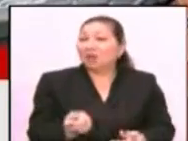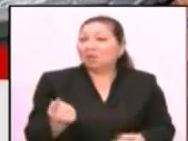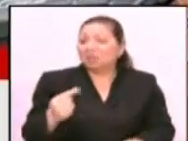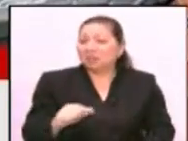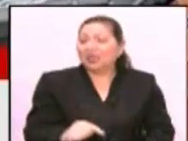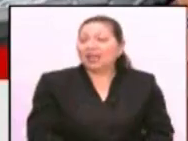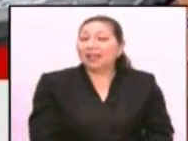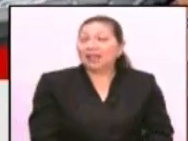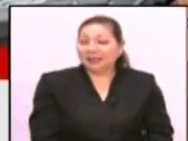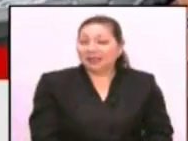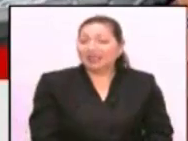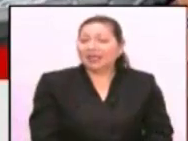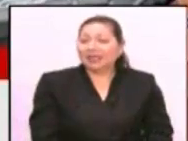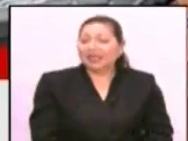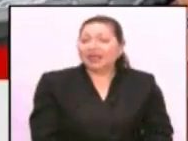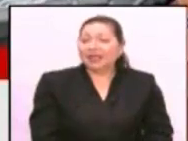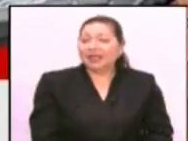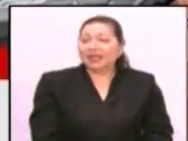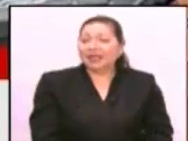vino